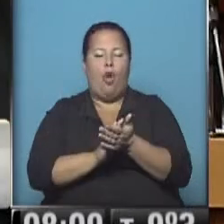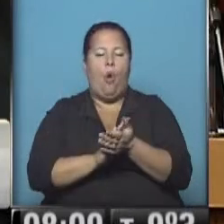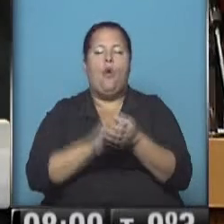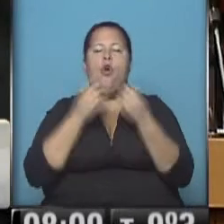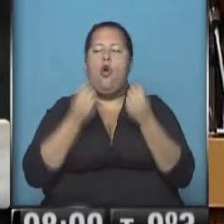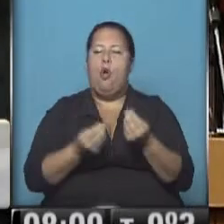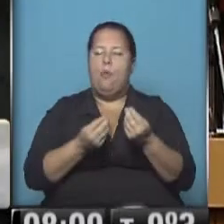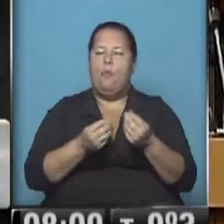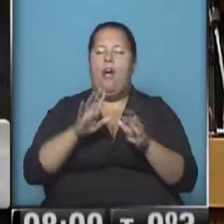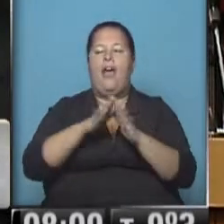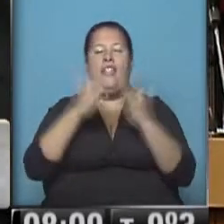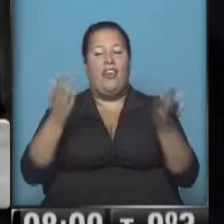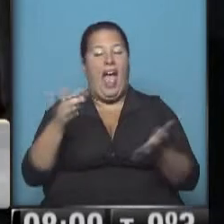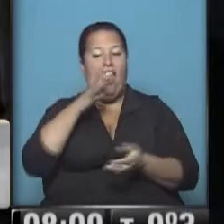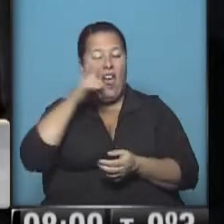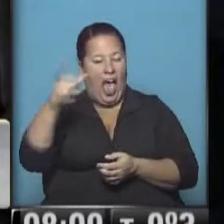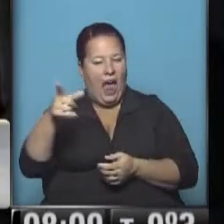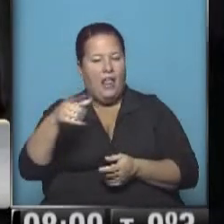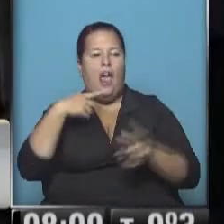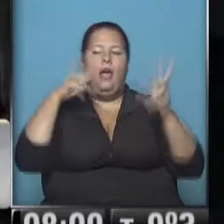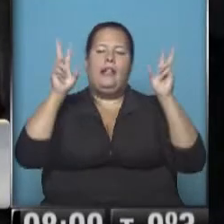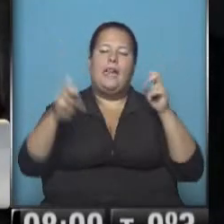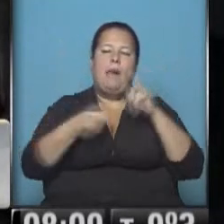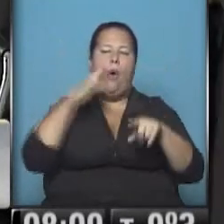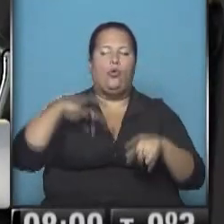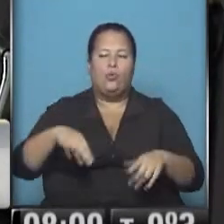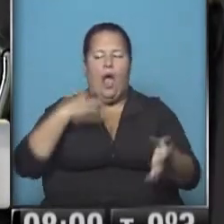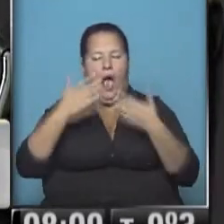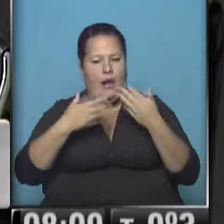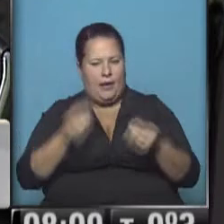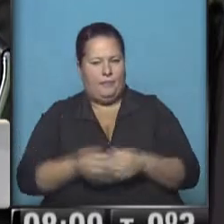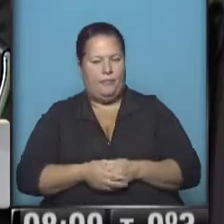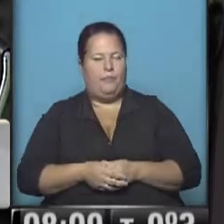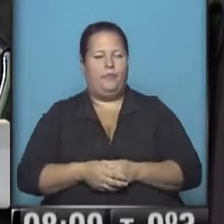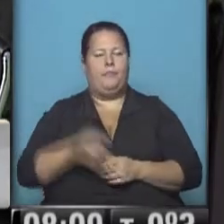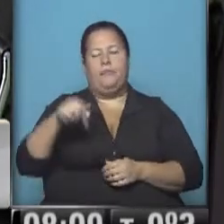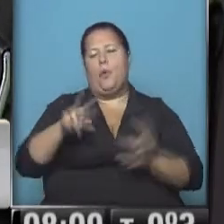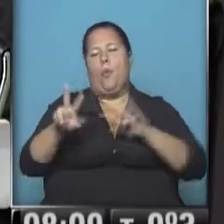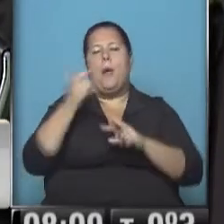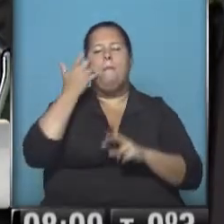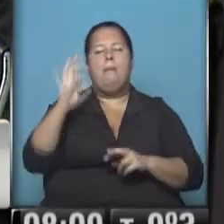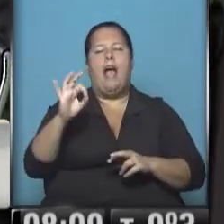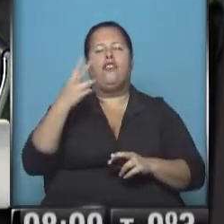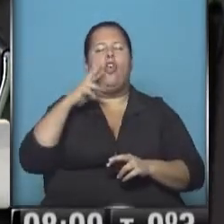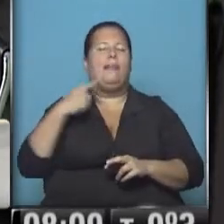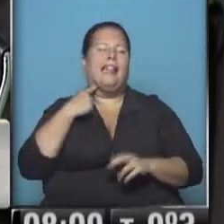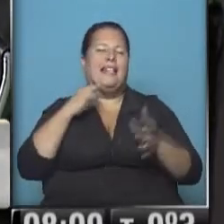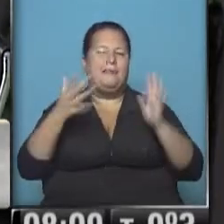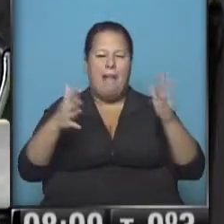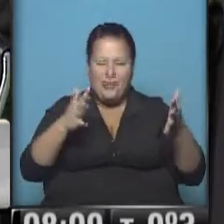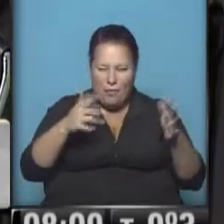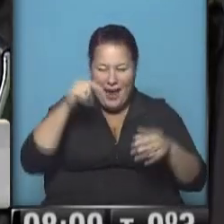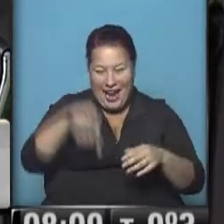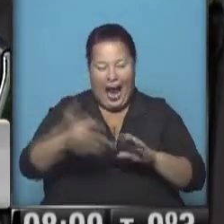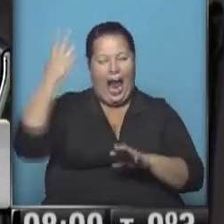tratamiento que el multimedio Clarín da al tema de las paritarias. Acá tomo mayo de 2013, más o menos.